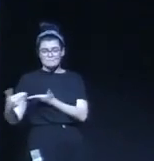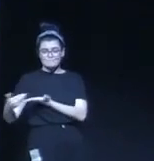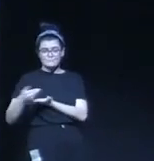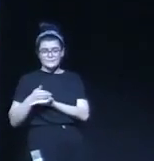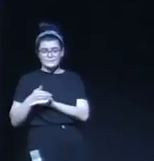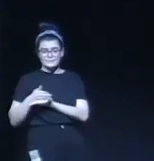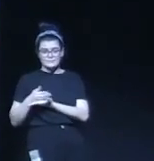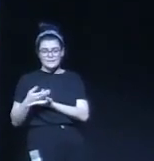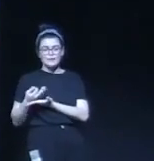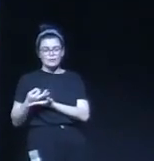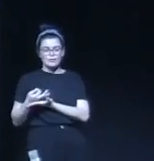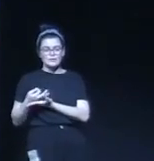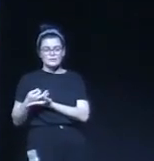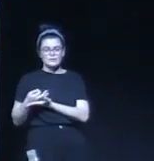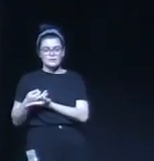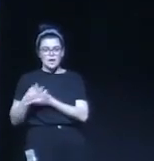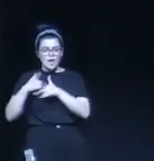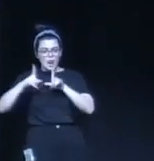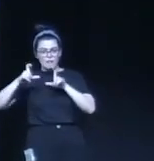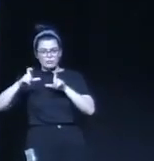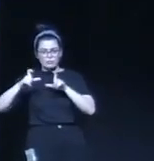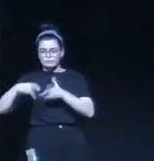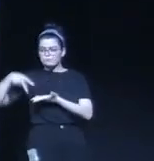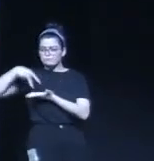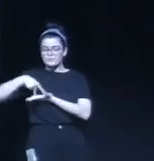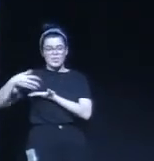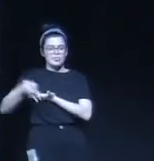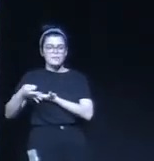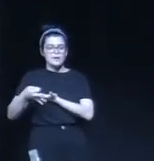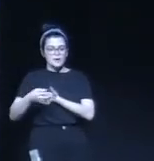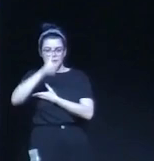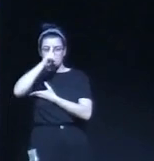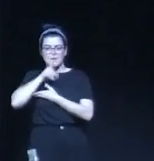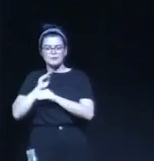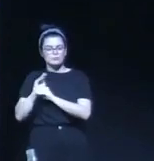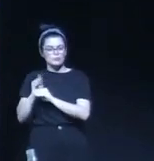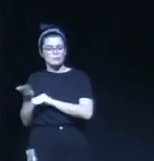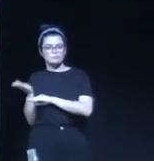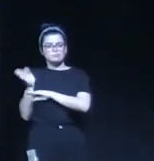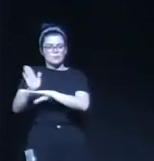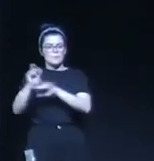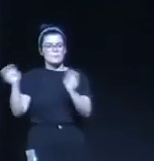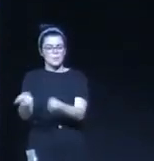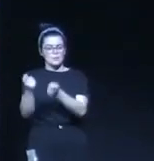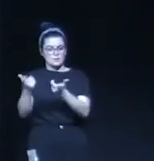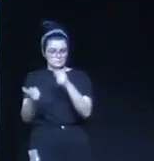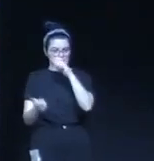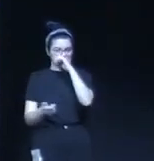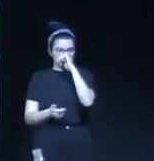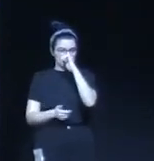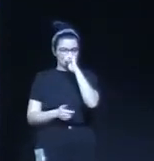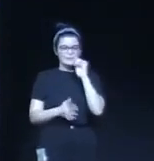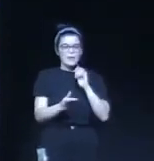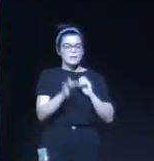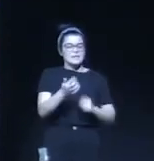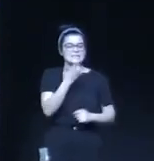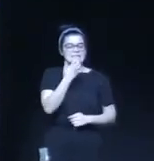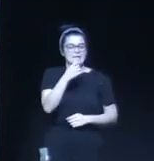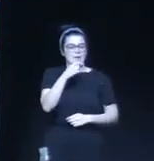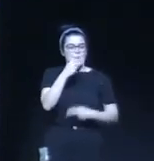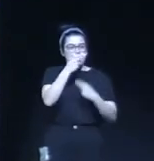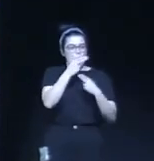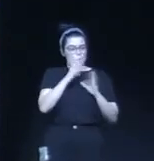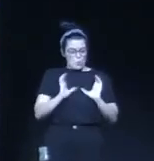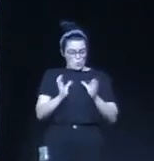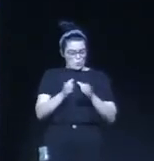se debía al coro y tenía que salir a la foto. Pero no solo es eso, es que si tú públicamente, como